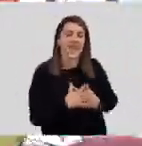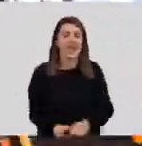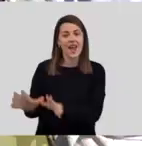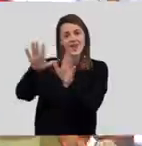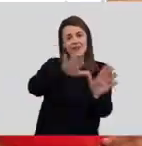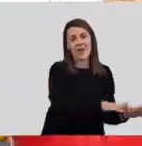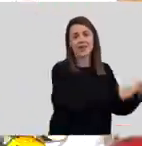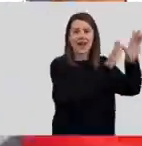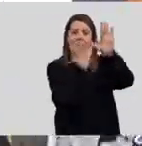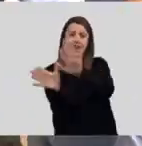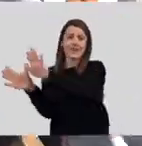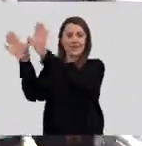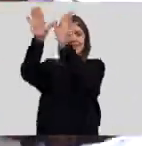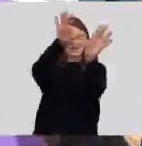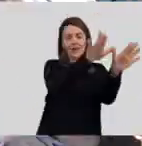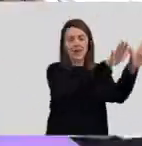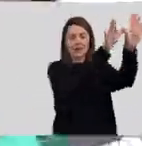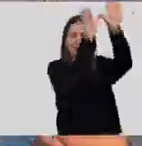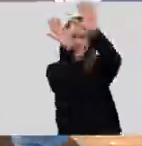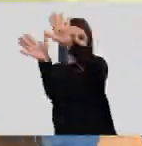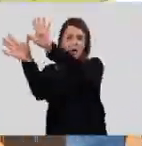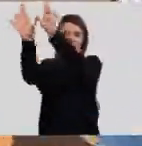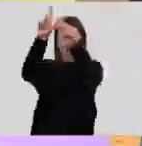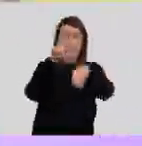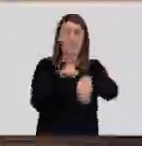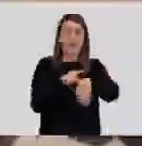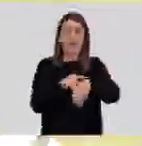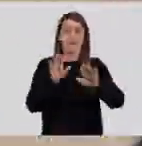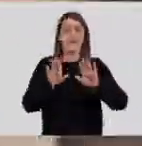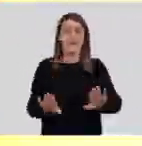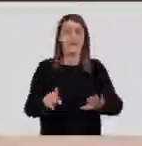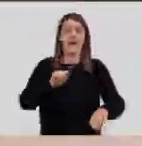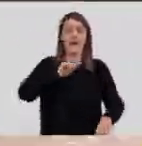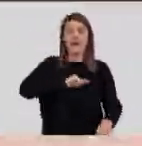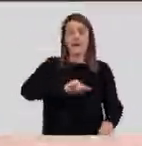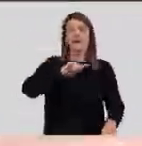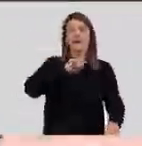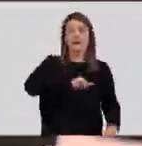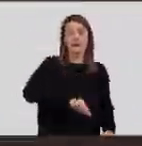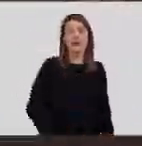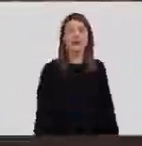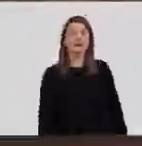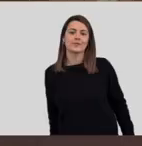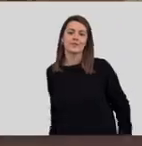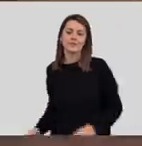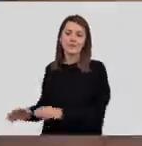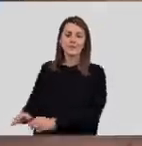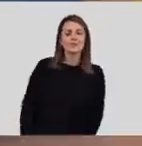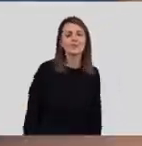y querer. Volar con el viento y sentir que se para el tiempo.